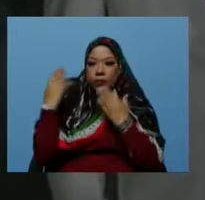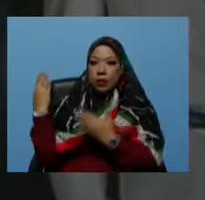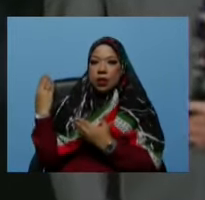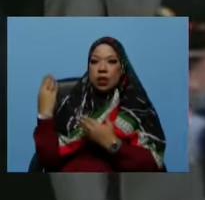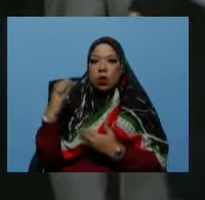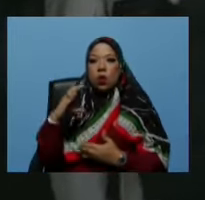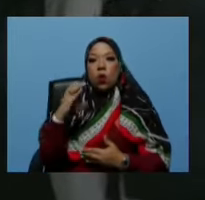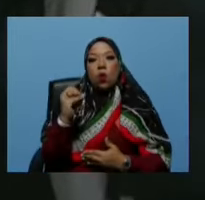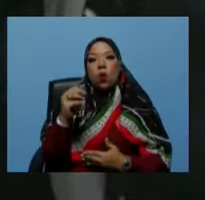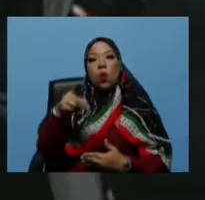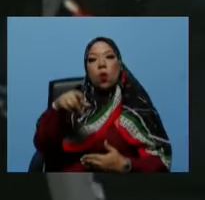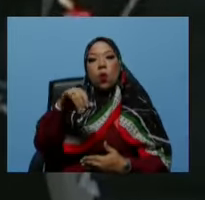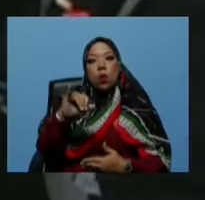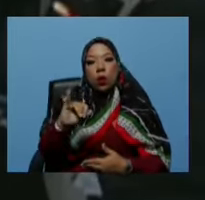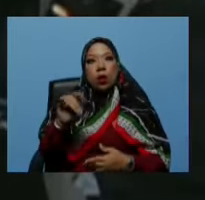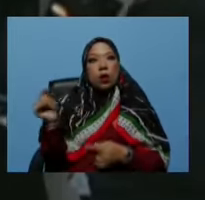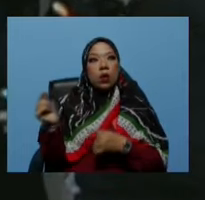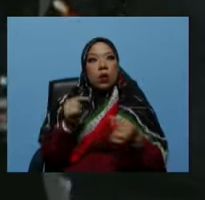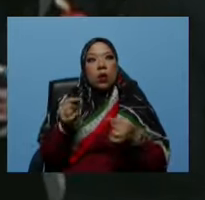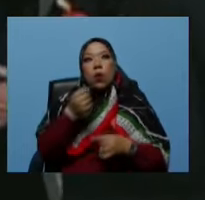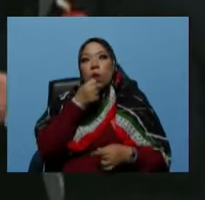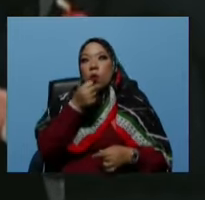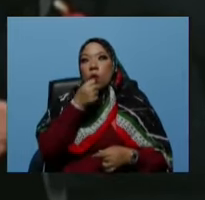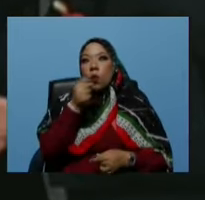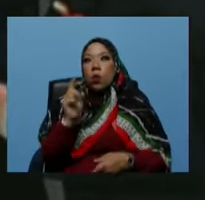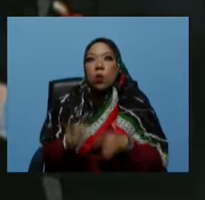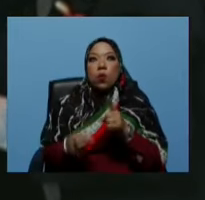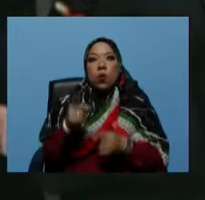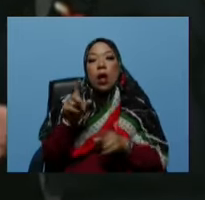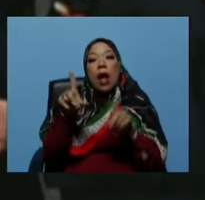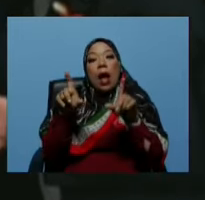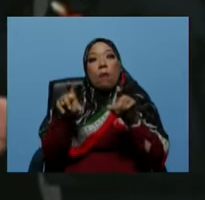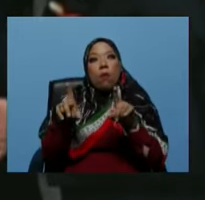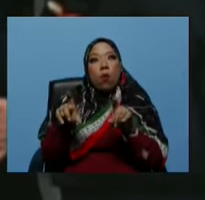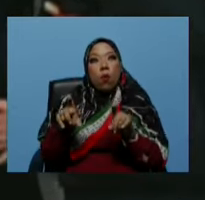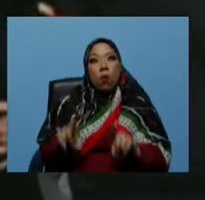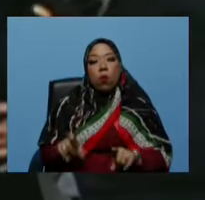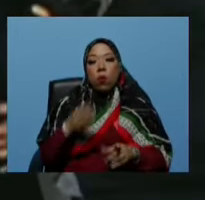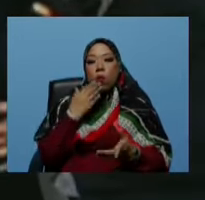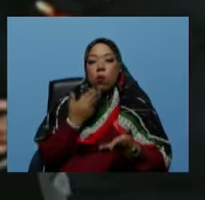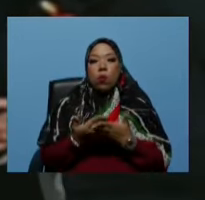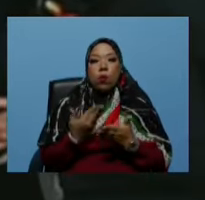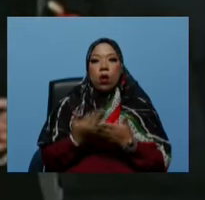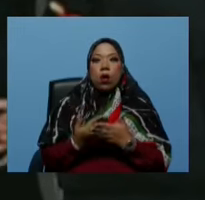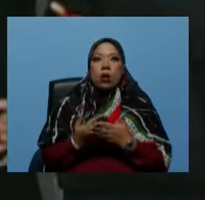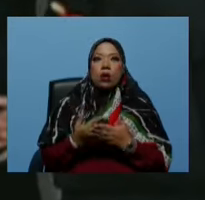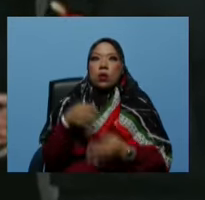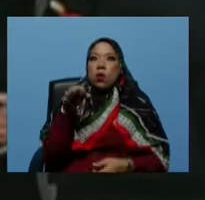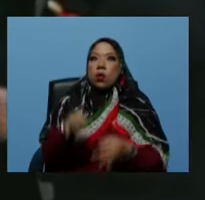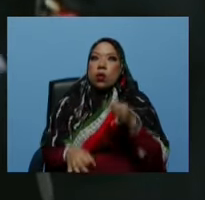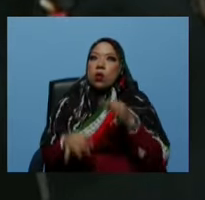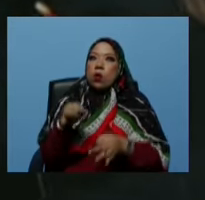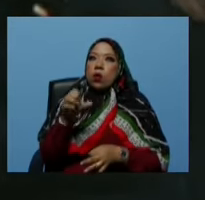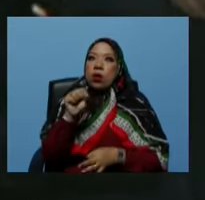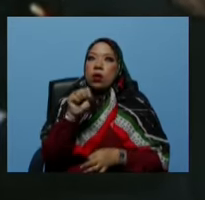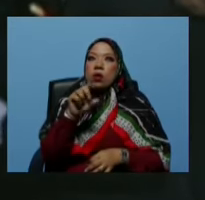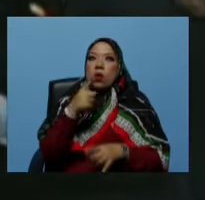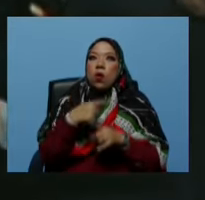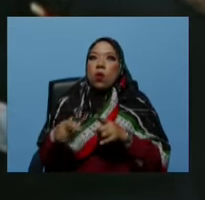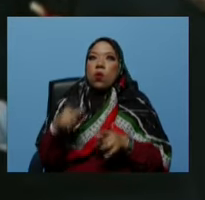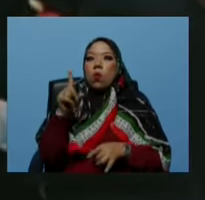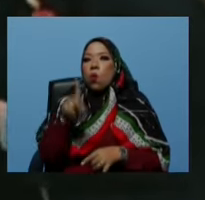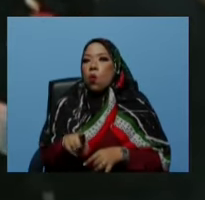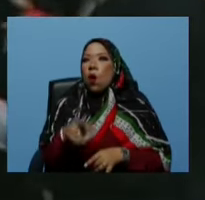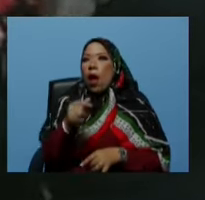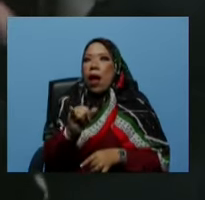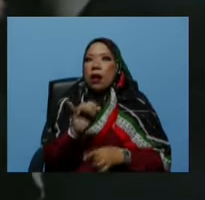Ajá, usted ya adelantaba en declaraciones recientes algunas de las pruebas que iba a consignar el día de hoy ante esta comparecencia del Tribunal Supremo de Justicia. ¿Qué otras cosas, además de lo que